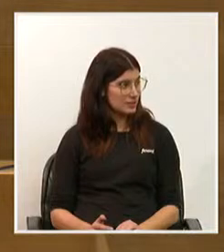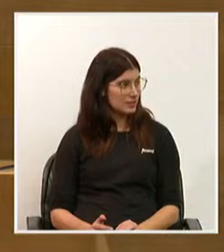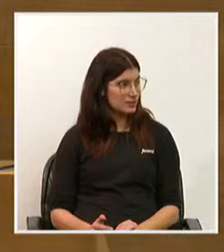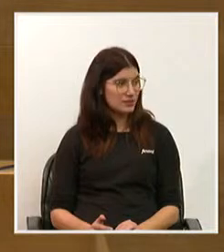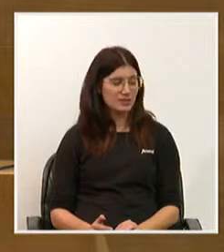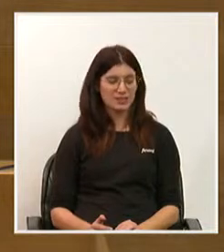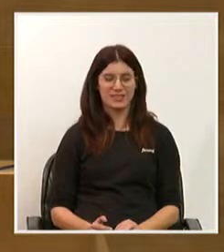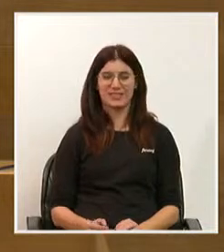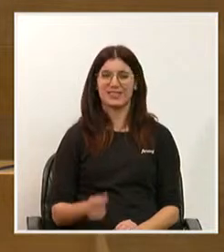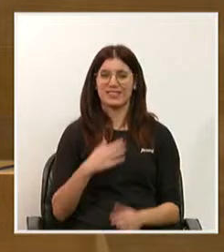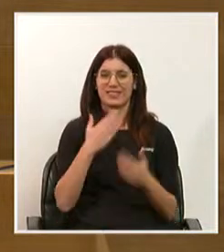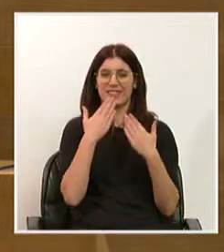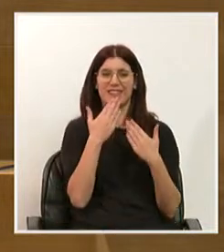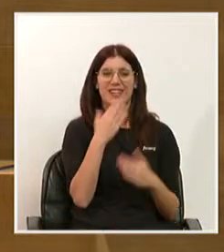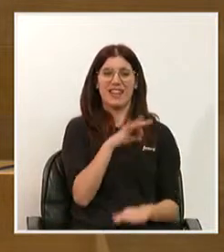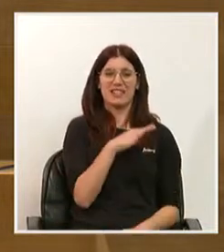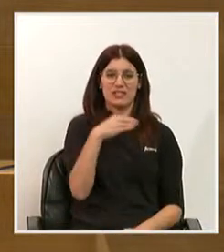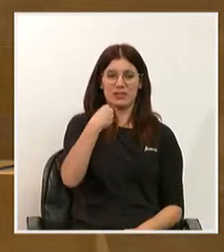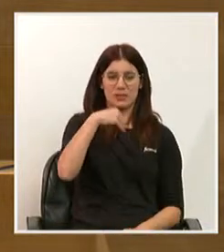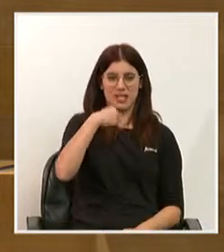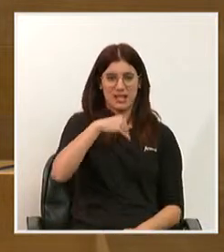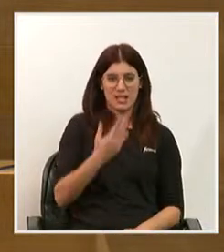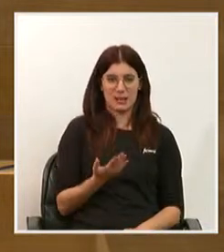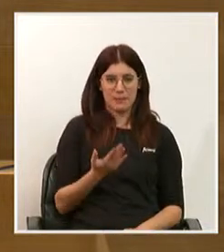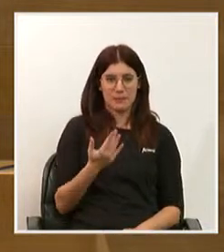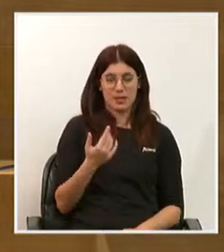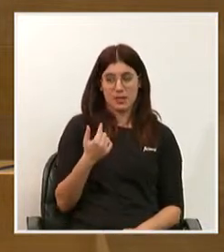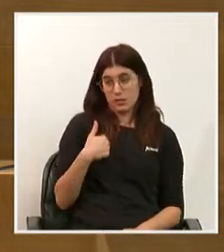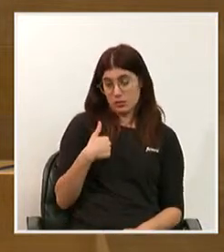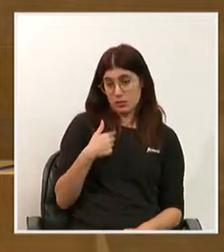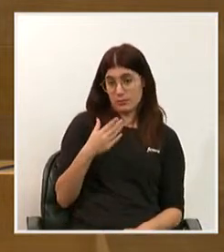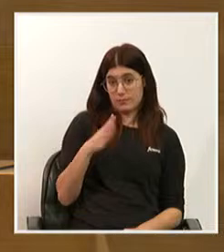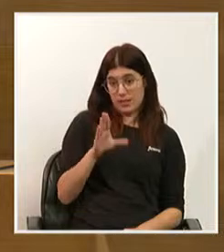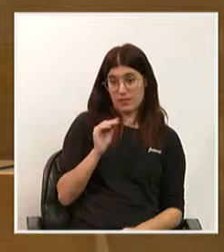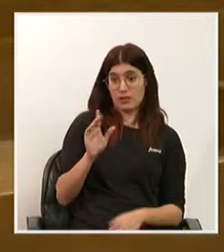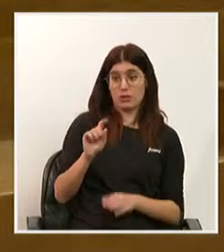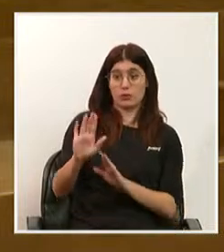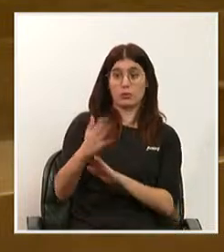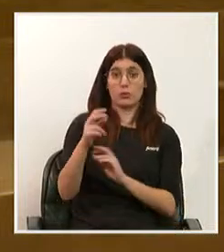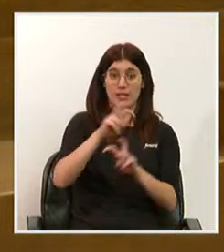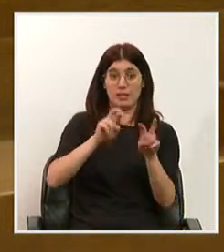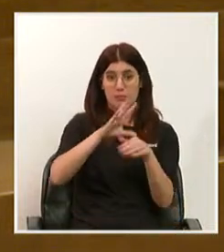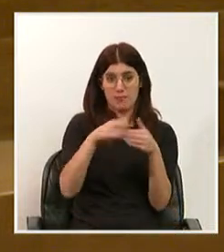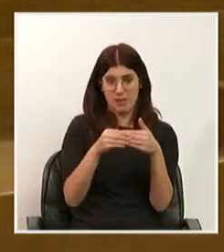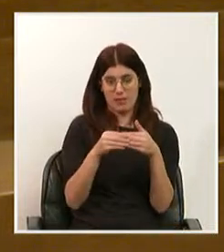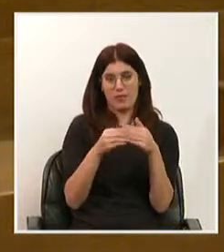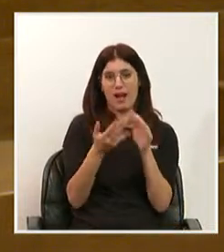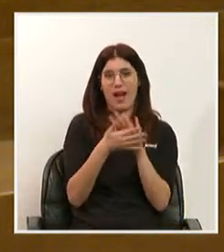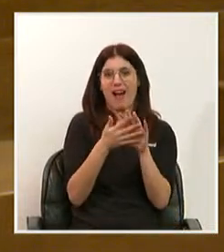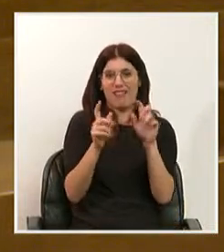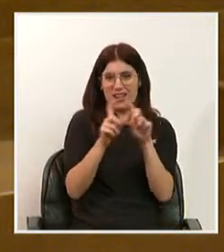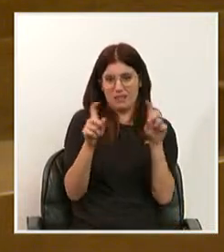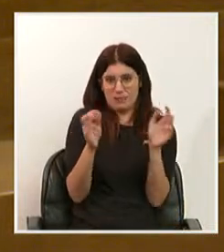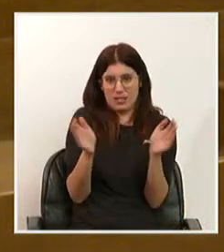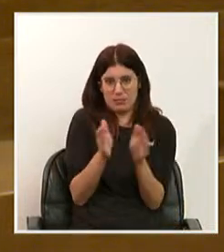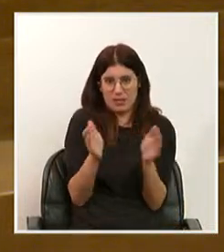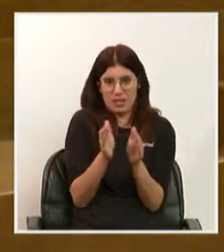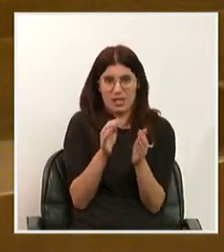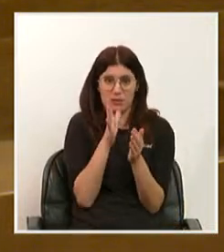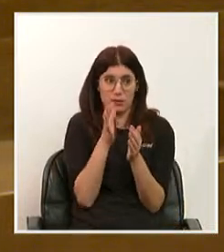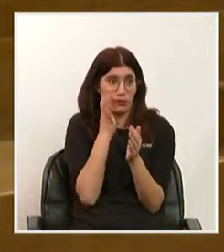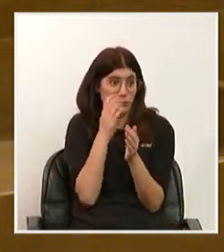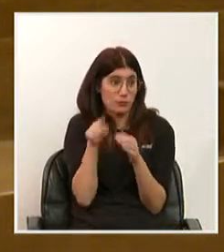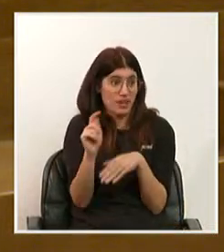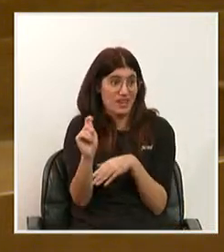Gracias señor presidente entiendo que usted Presenta una enmienda hablando de de pymes y claro habiendo batido